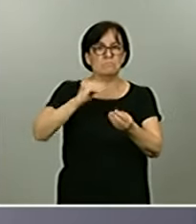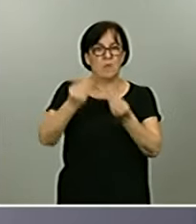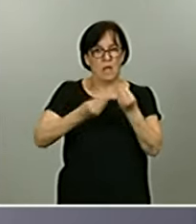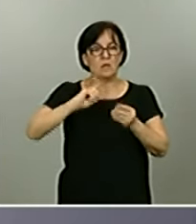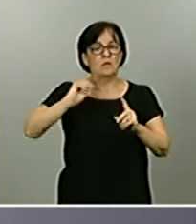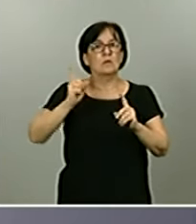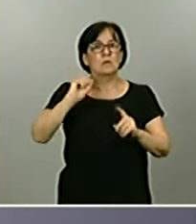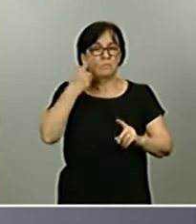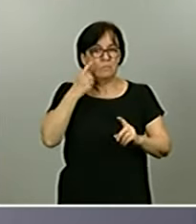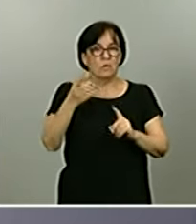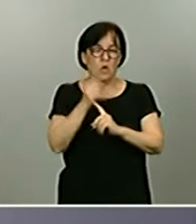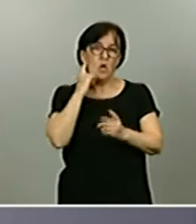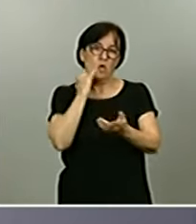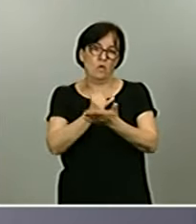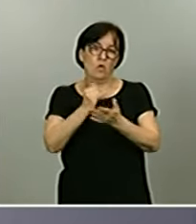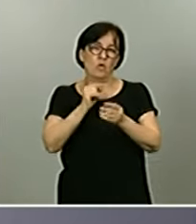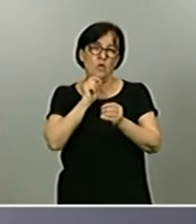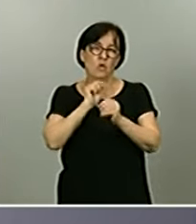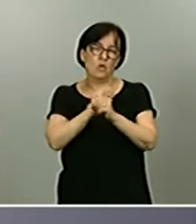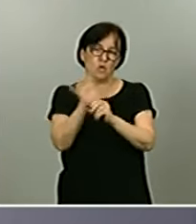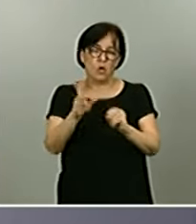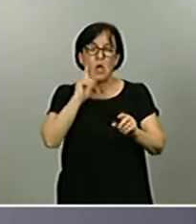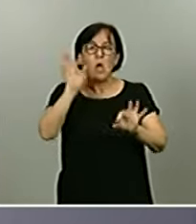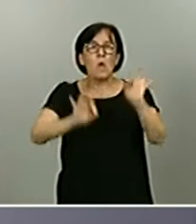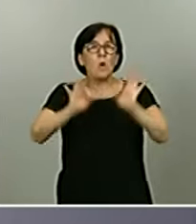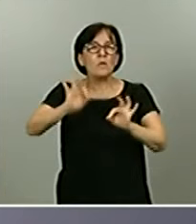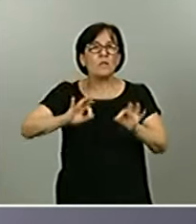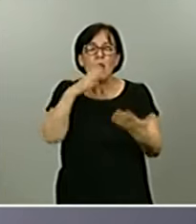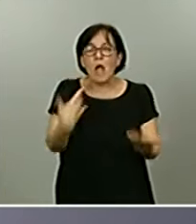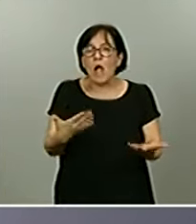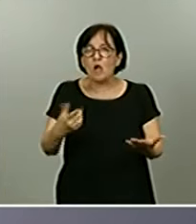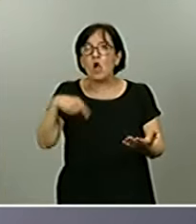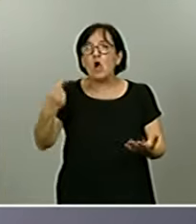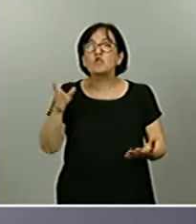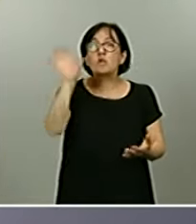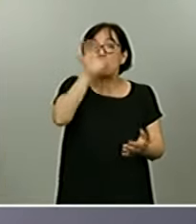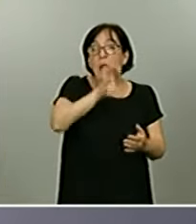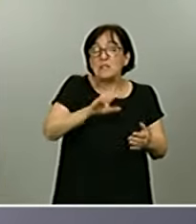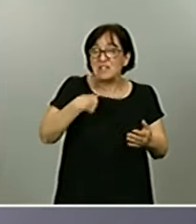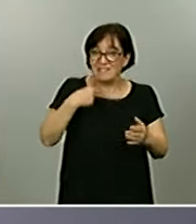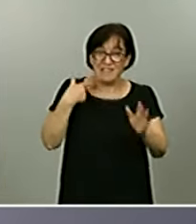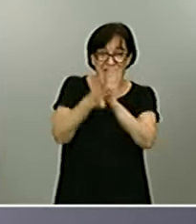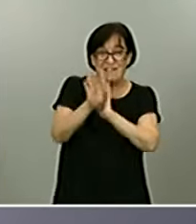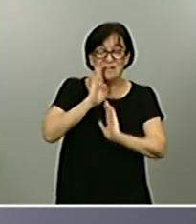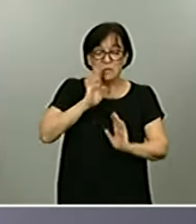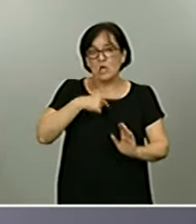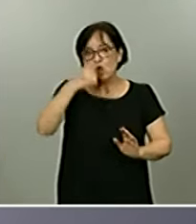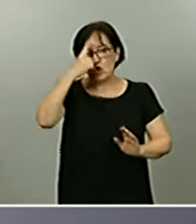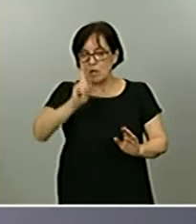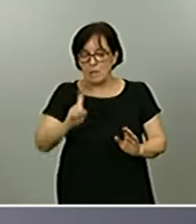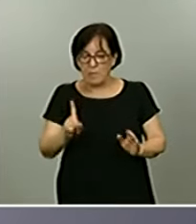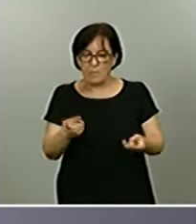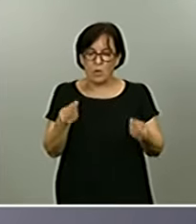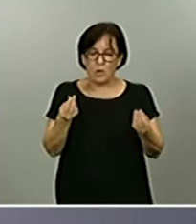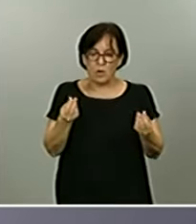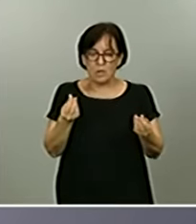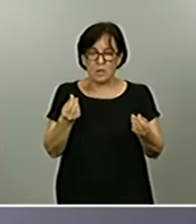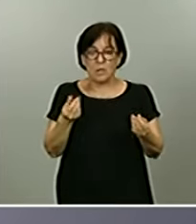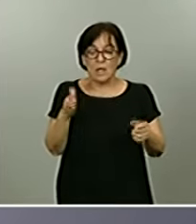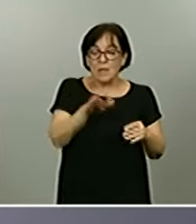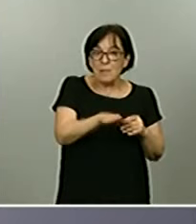No sabemos qué porcentaje están detectando en estos otros países y, por lo tanto, no sabemos si la letalidad es aplicable